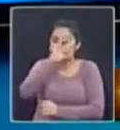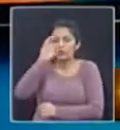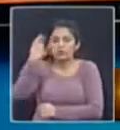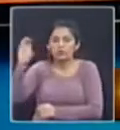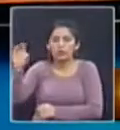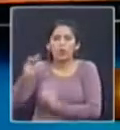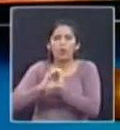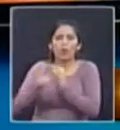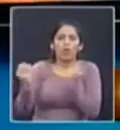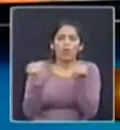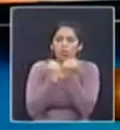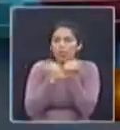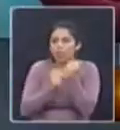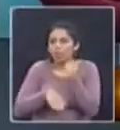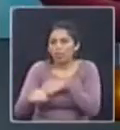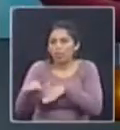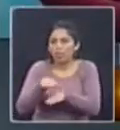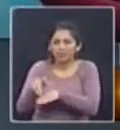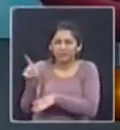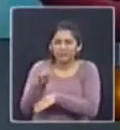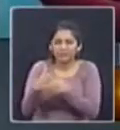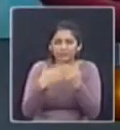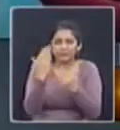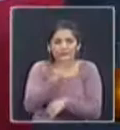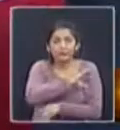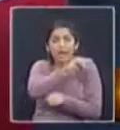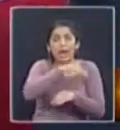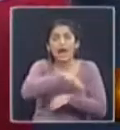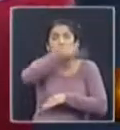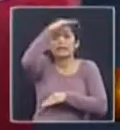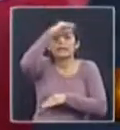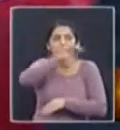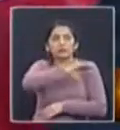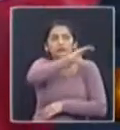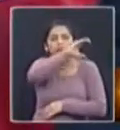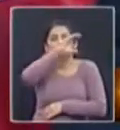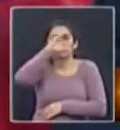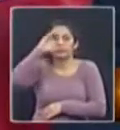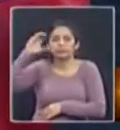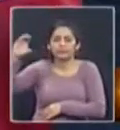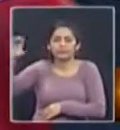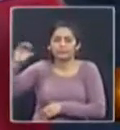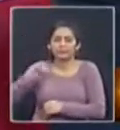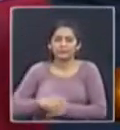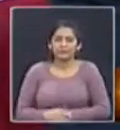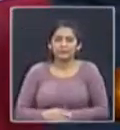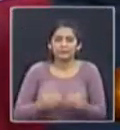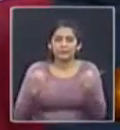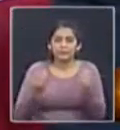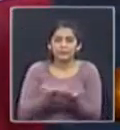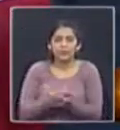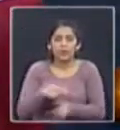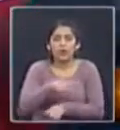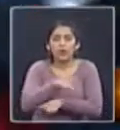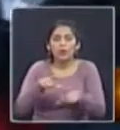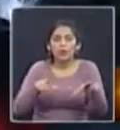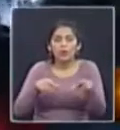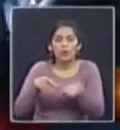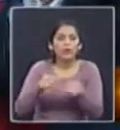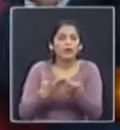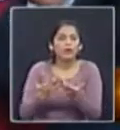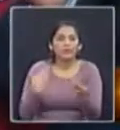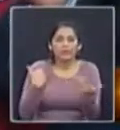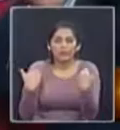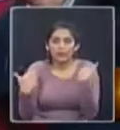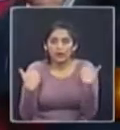que va a tener durán y que ir cerrando este diálogo con ustedes alcaldesa lo del teatro los micro teatros la bota es uno de ellos entiendo que en